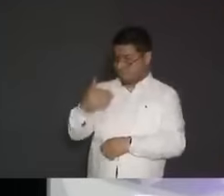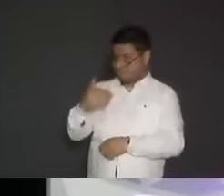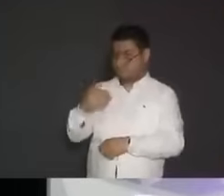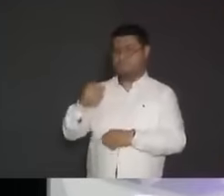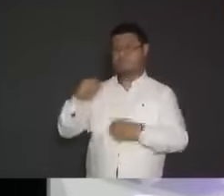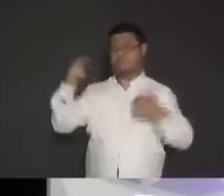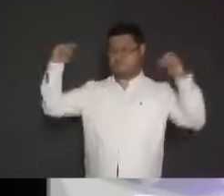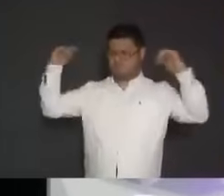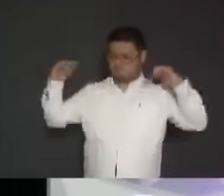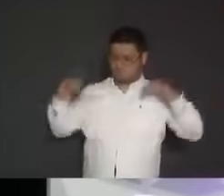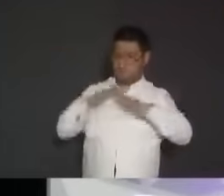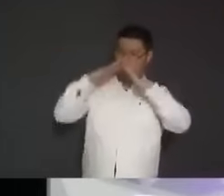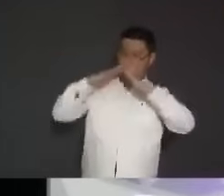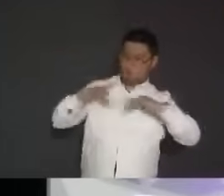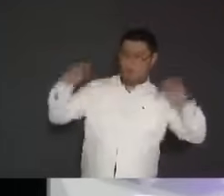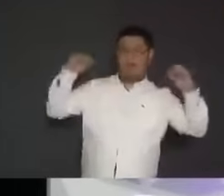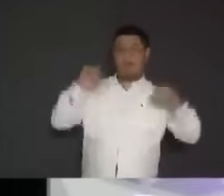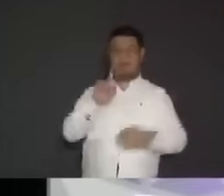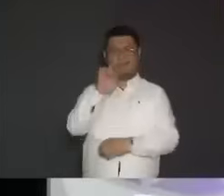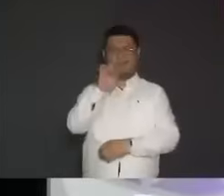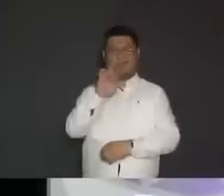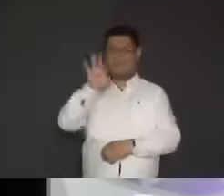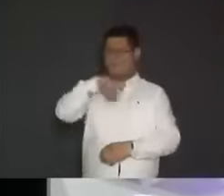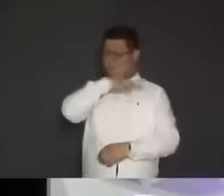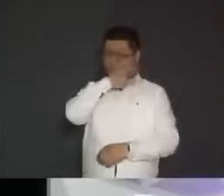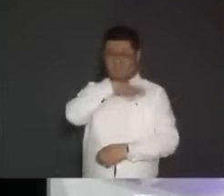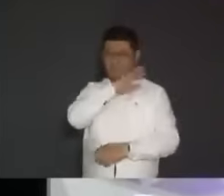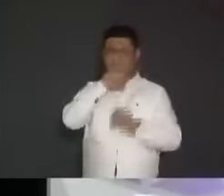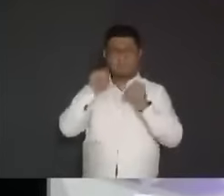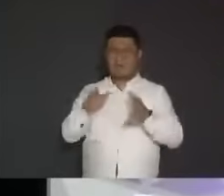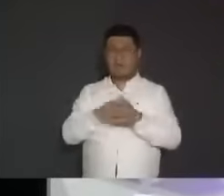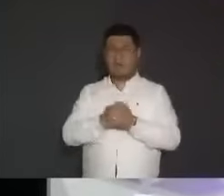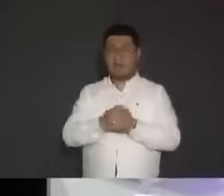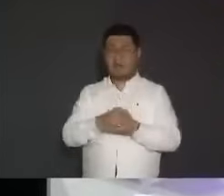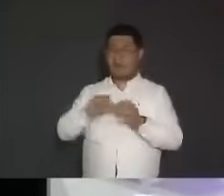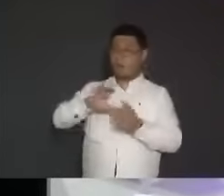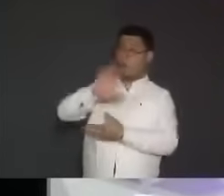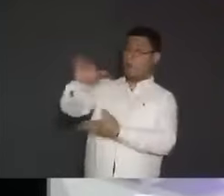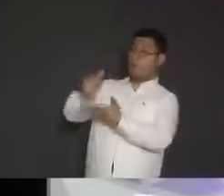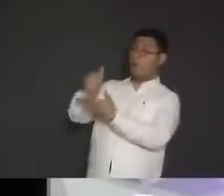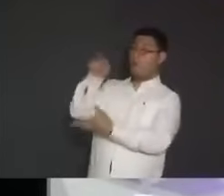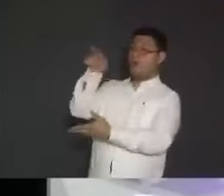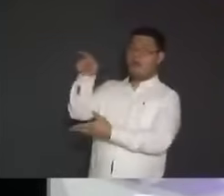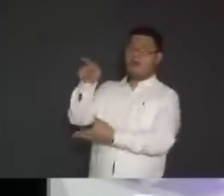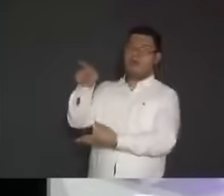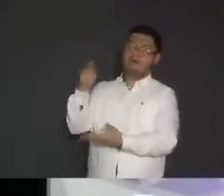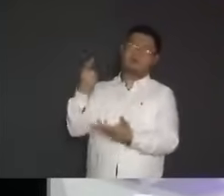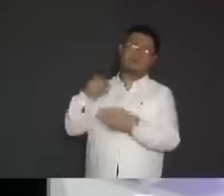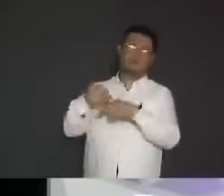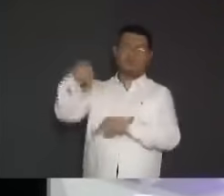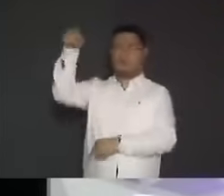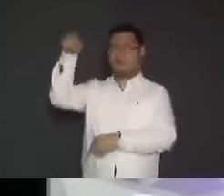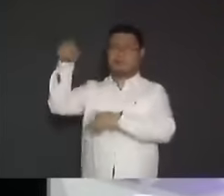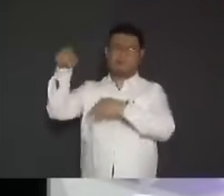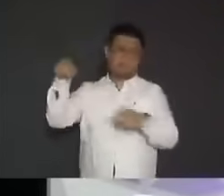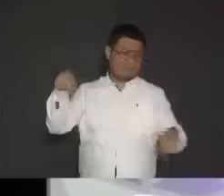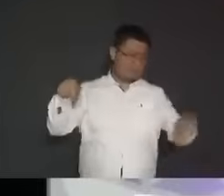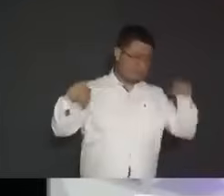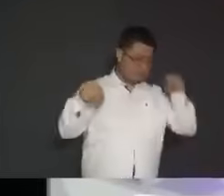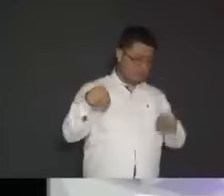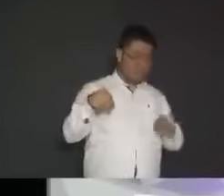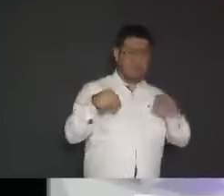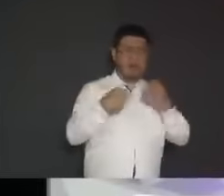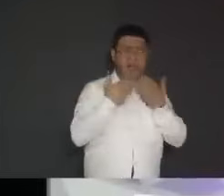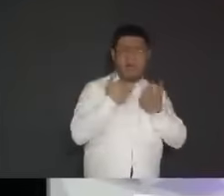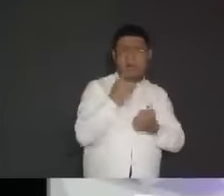inunda, que está llena de basura. Sabes que si no eres de una colonia del norte, suplicas por tener agua. También sabes que